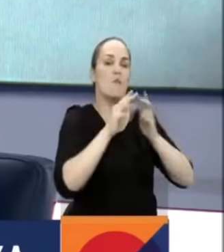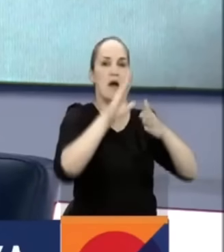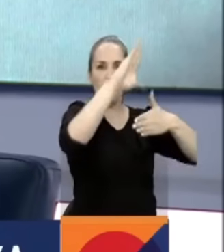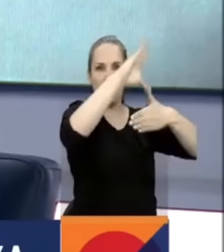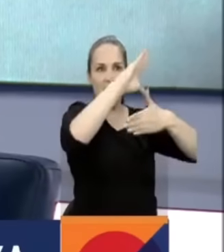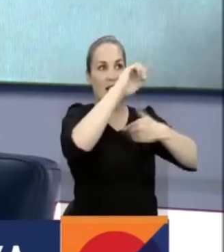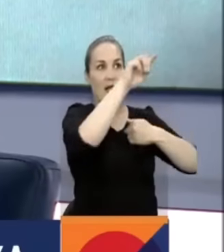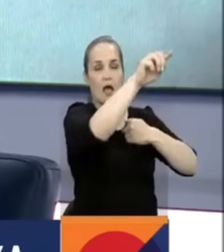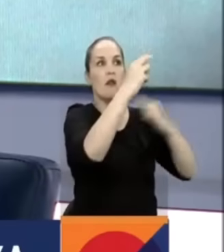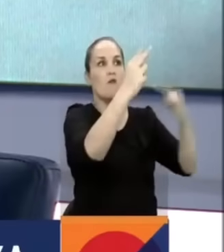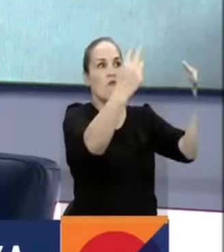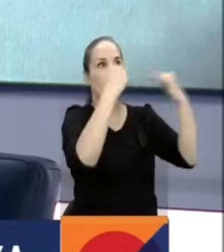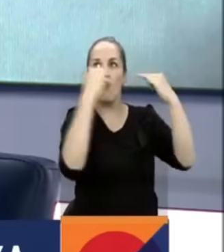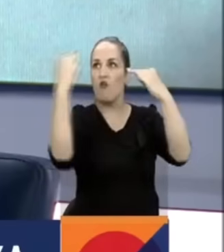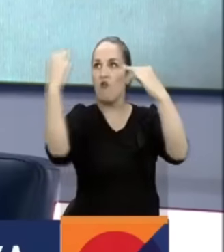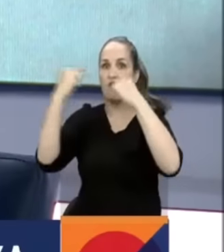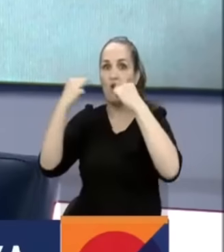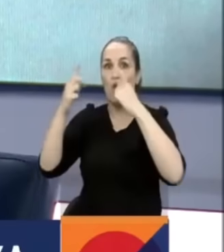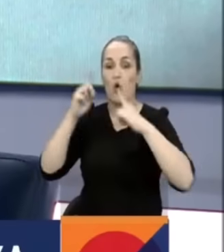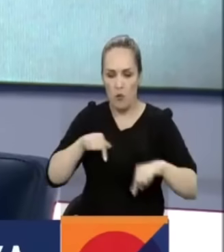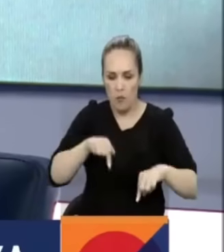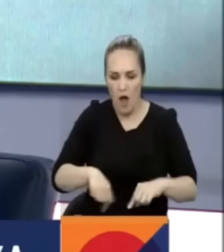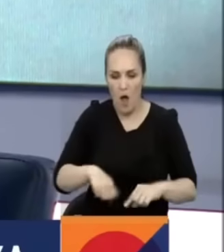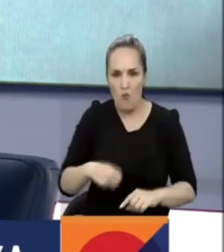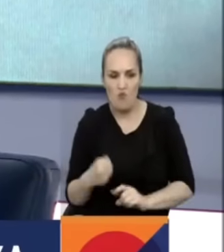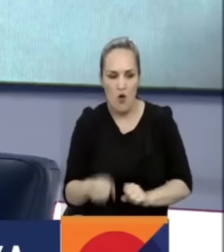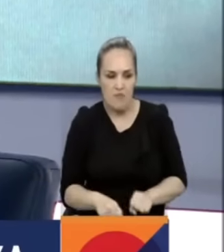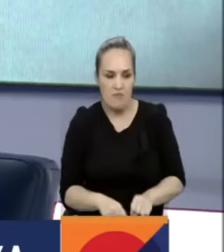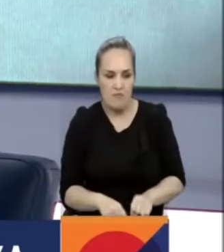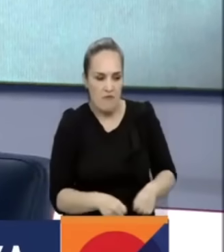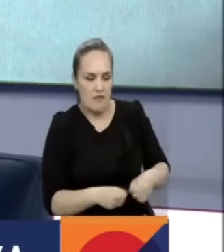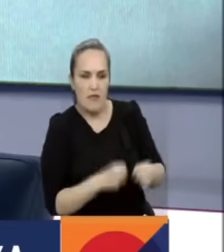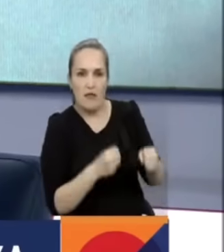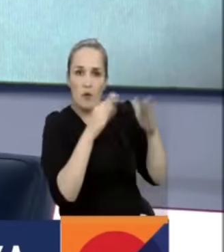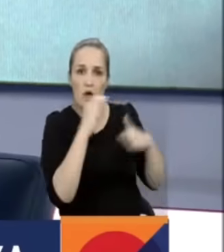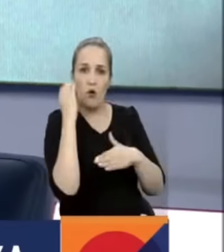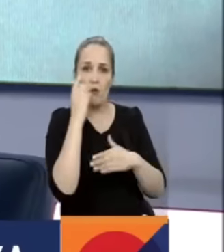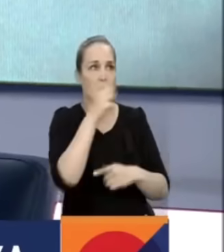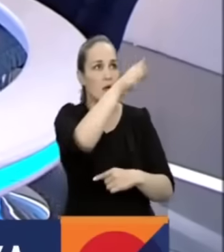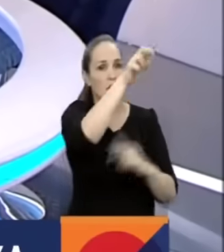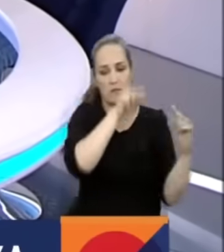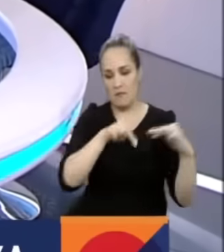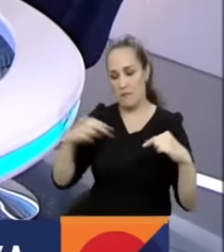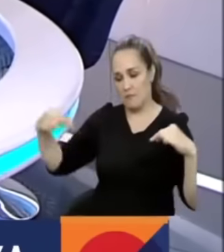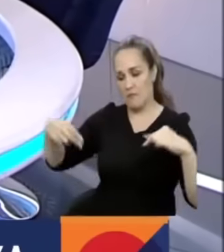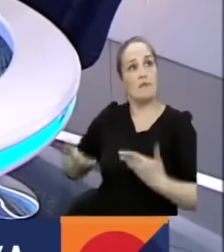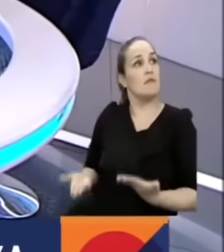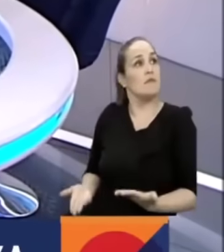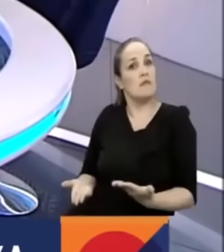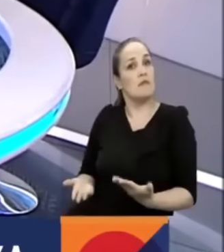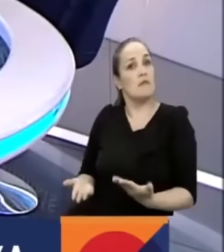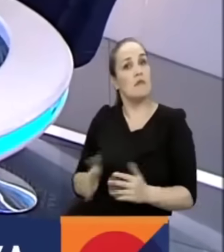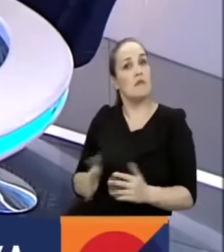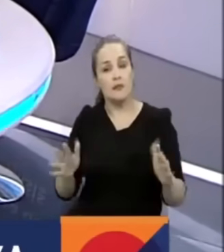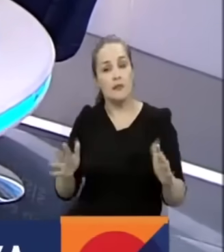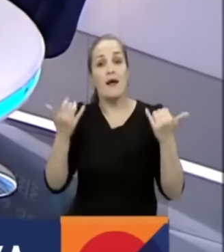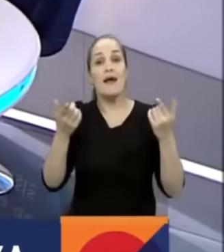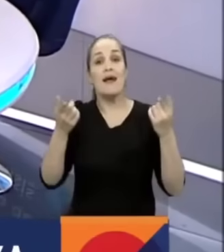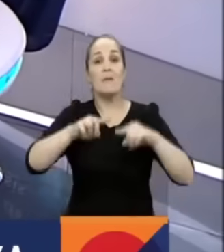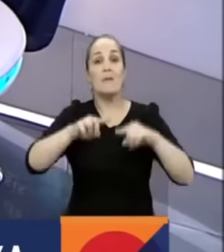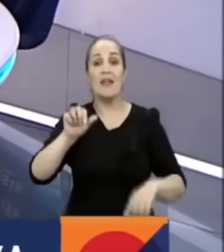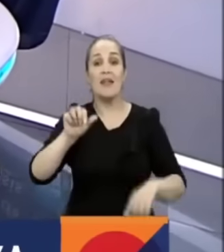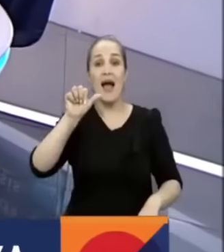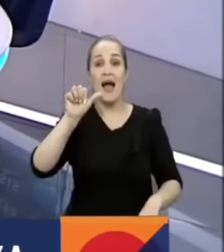justamente romper el hilo institucional del modelo democrático en Colombia. Recuerde, por último, las declaraciones de la señora